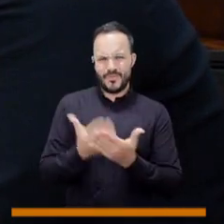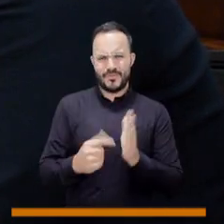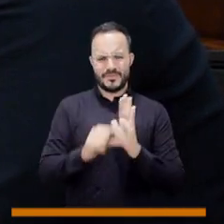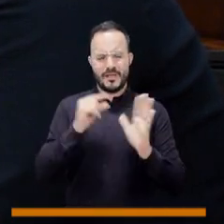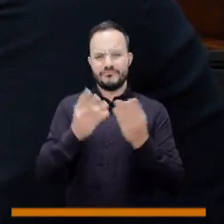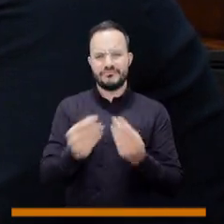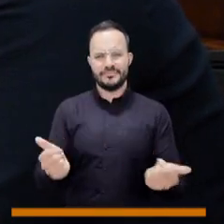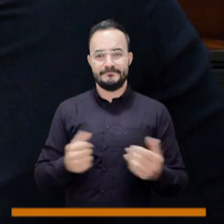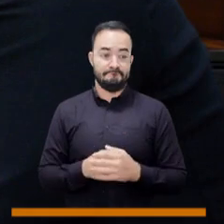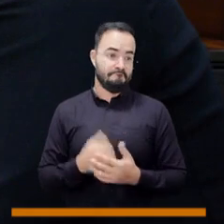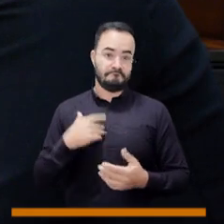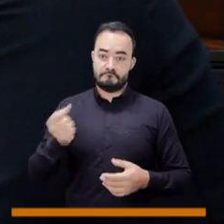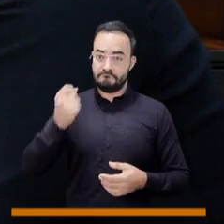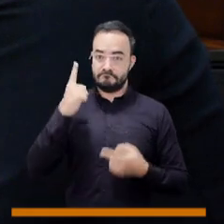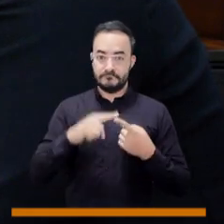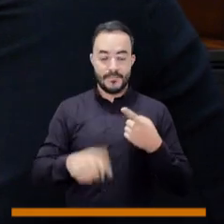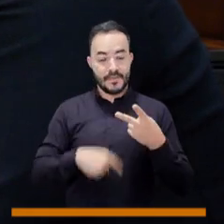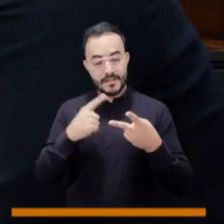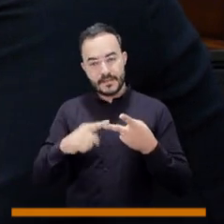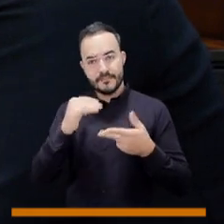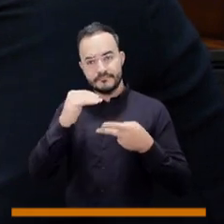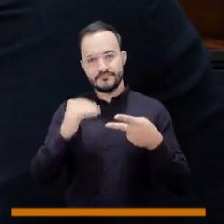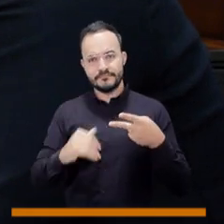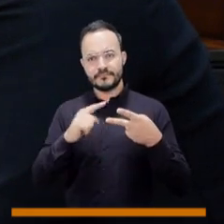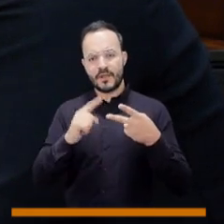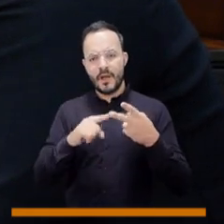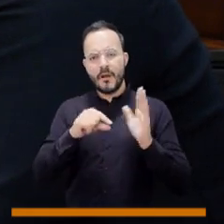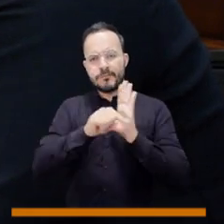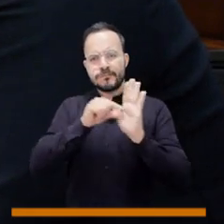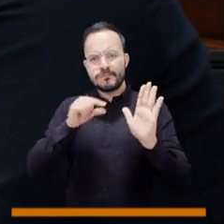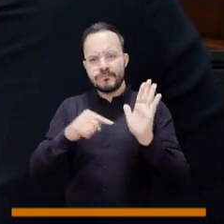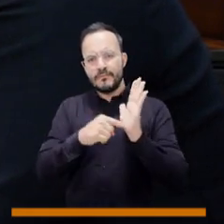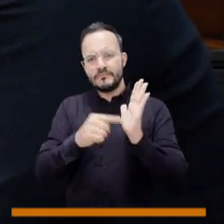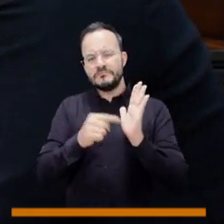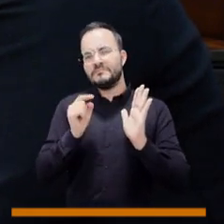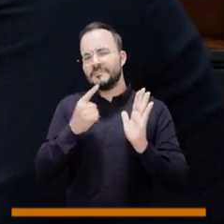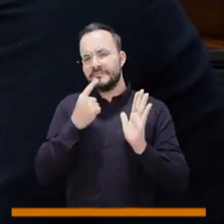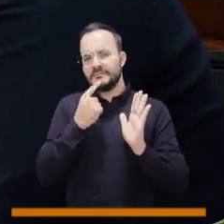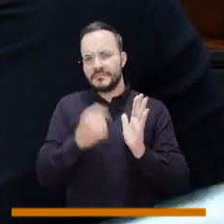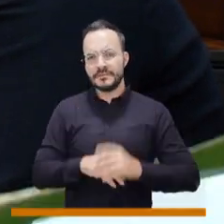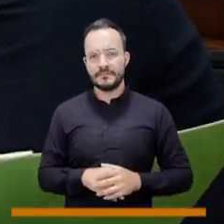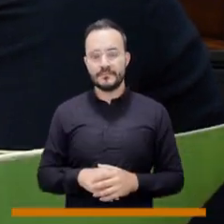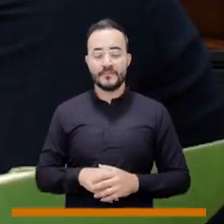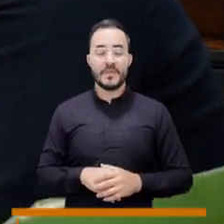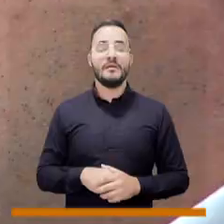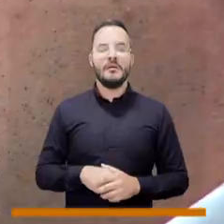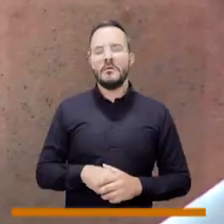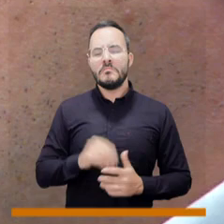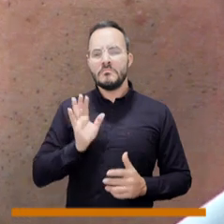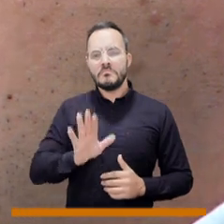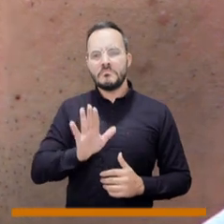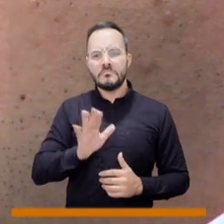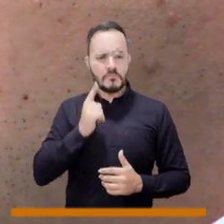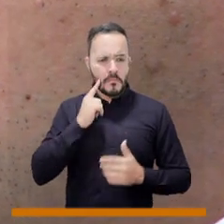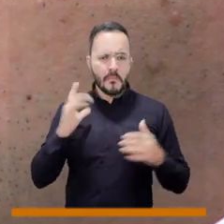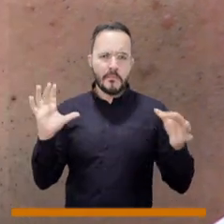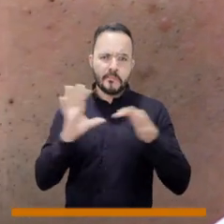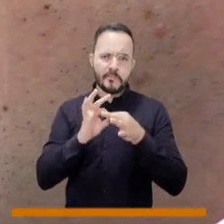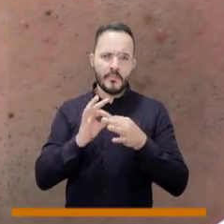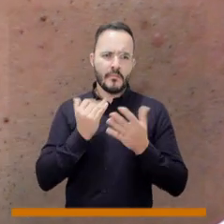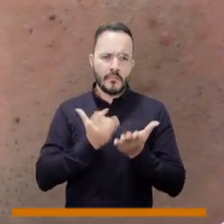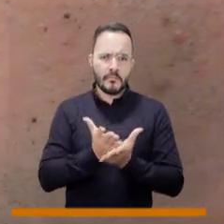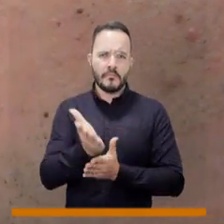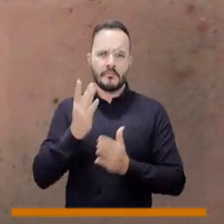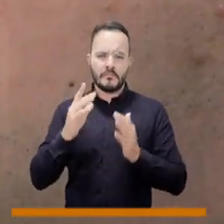ese acuerdo. Y arreglón seguido incluyen un parágrafo transitorio donde entonces dicen que no, que dejan en vigente